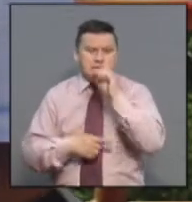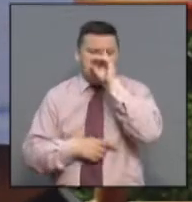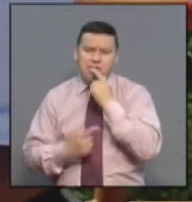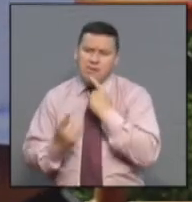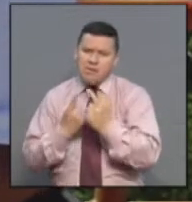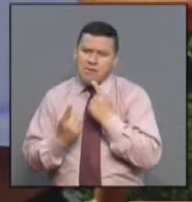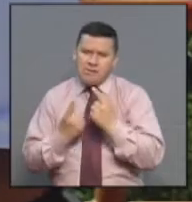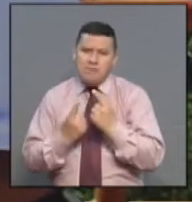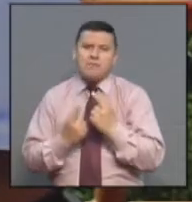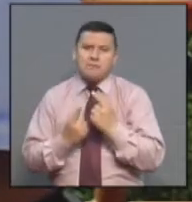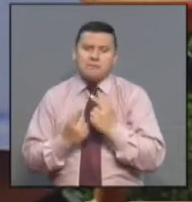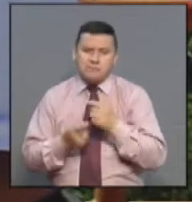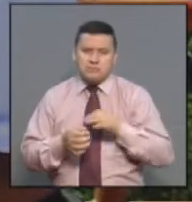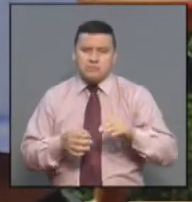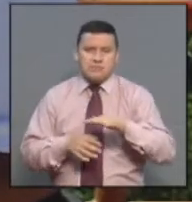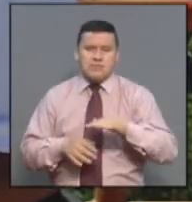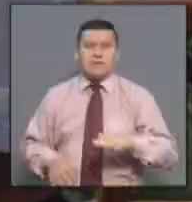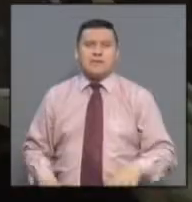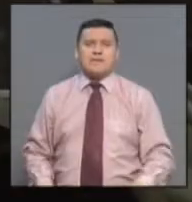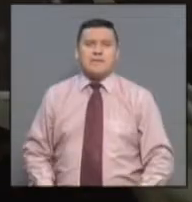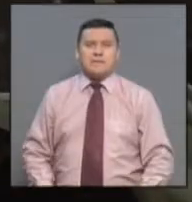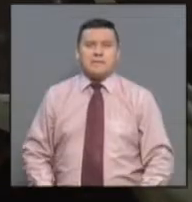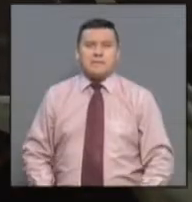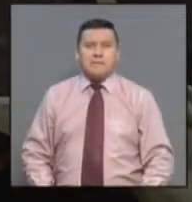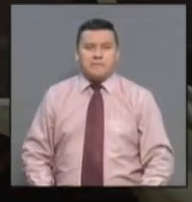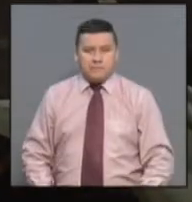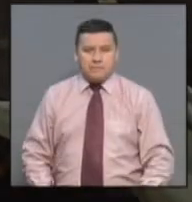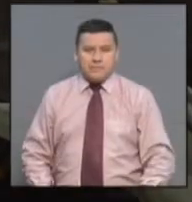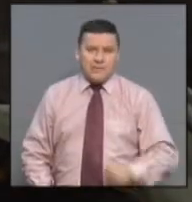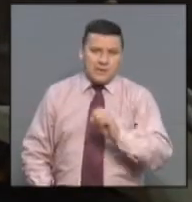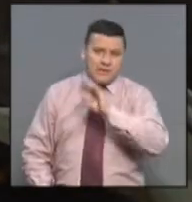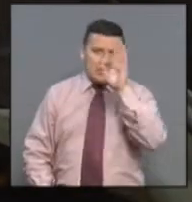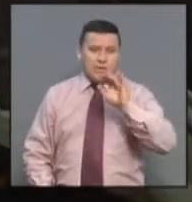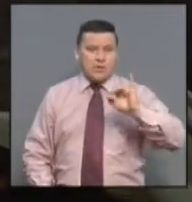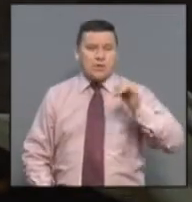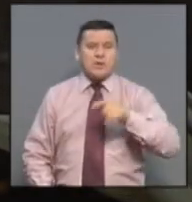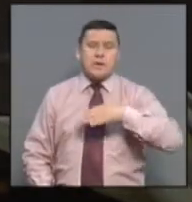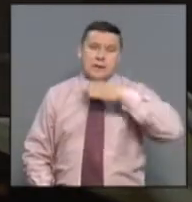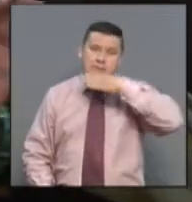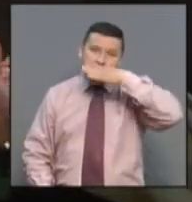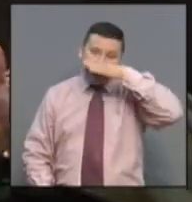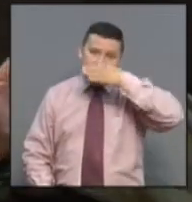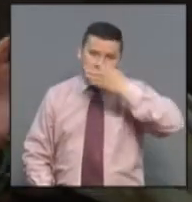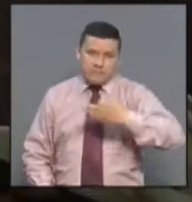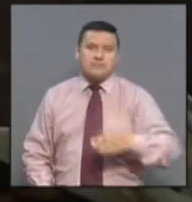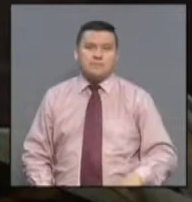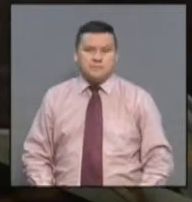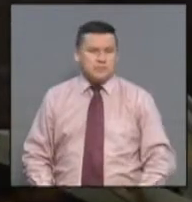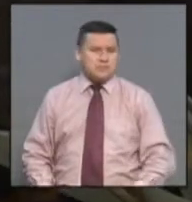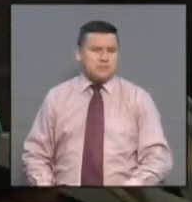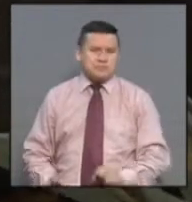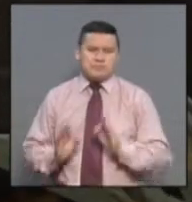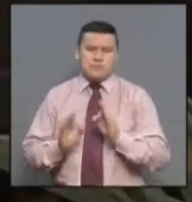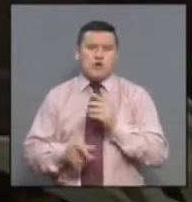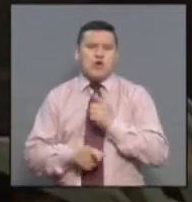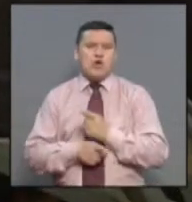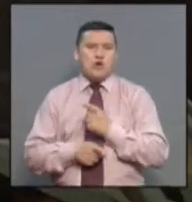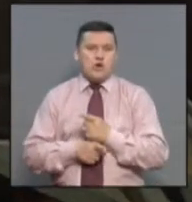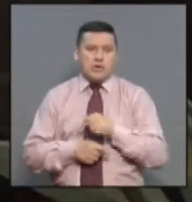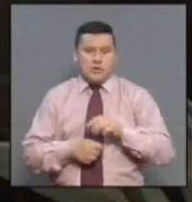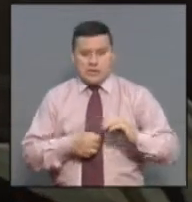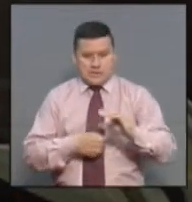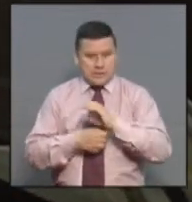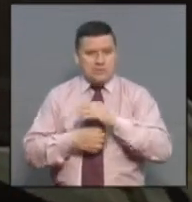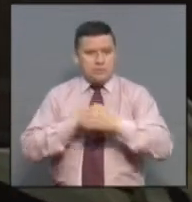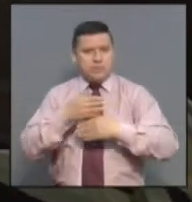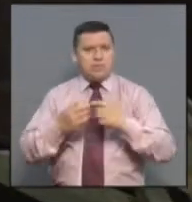Diálogo Público desde otra región del país. Claro que sí, J, y Medellín definitivamente es espectacular. Y precisamente en esta ciudad